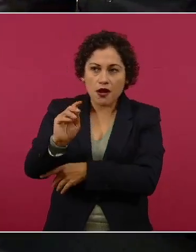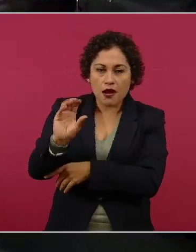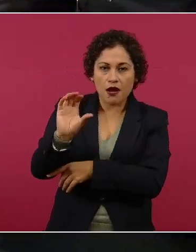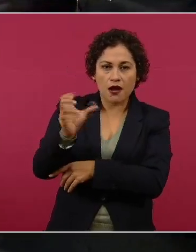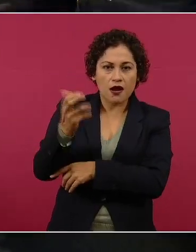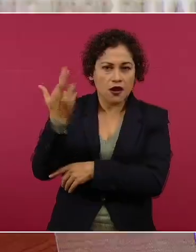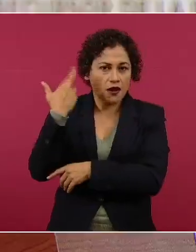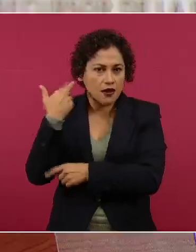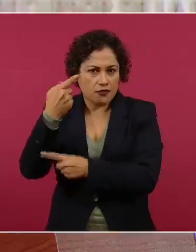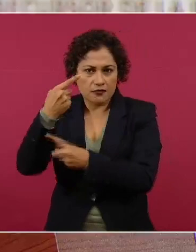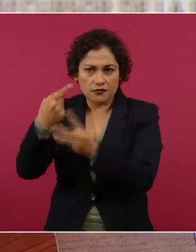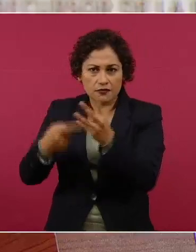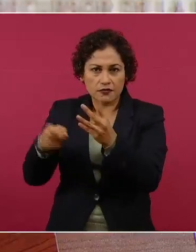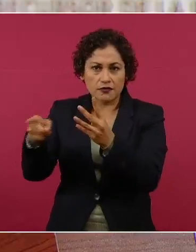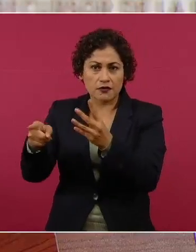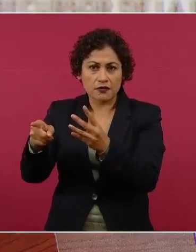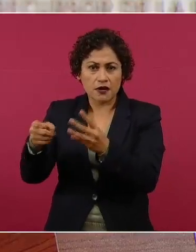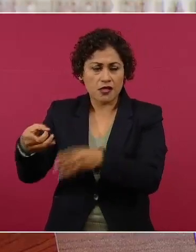que el judicial,